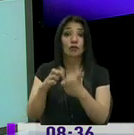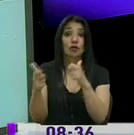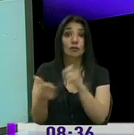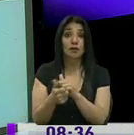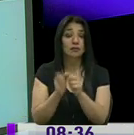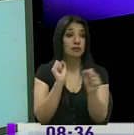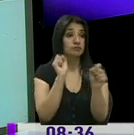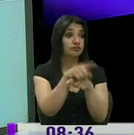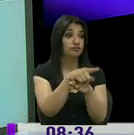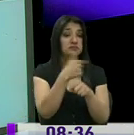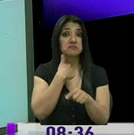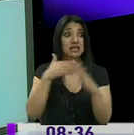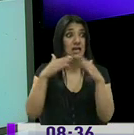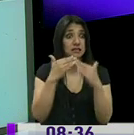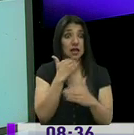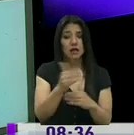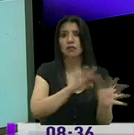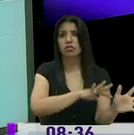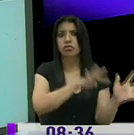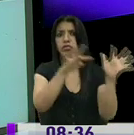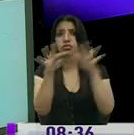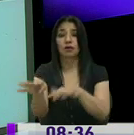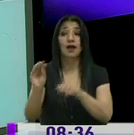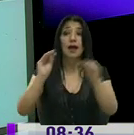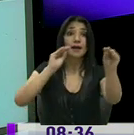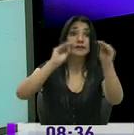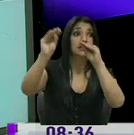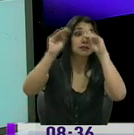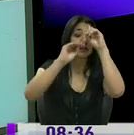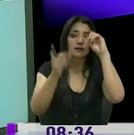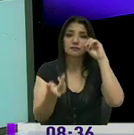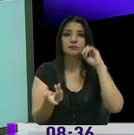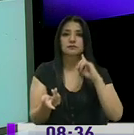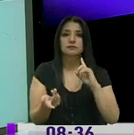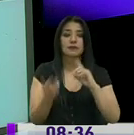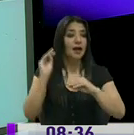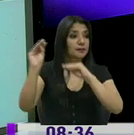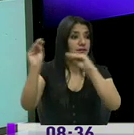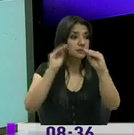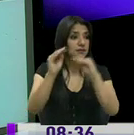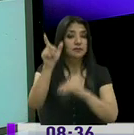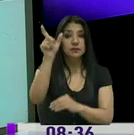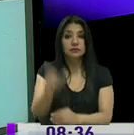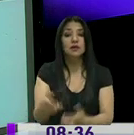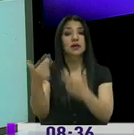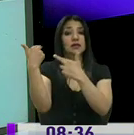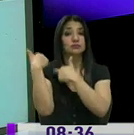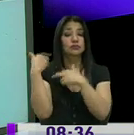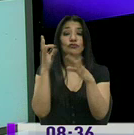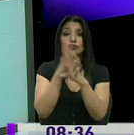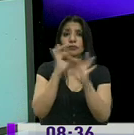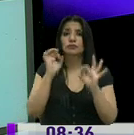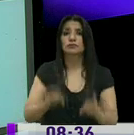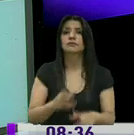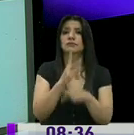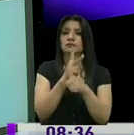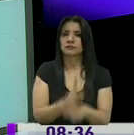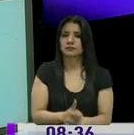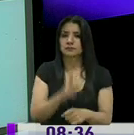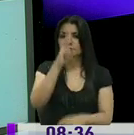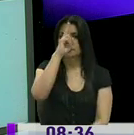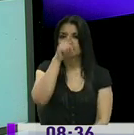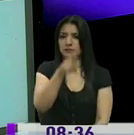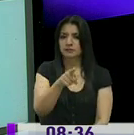creo que alguien está en mi casa que está comunicándose generar eso y de ahí un encargado para que eso funcione hay que protegernos los pillos